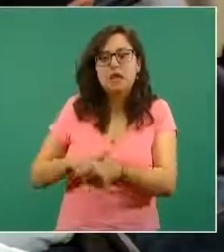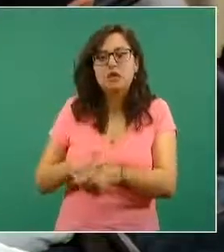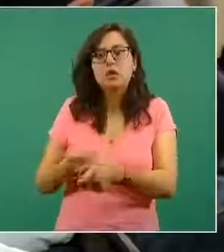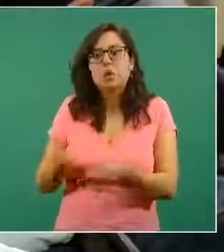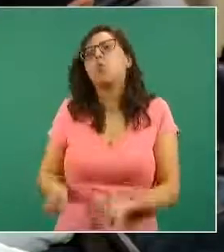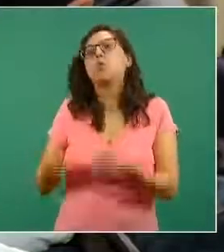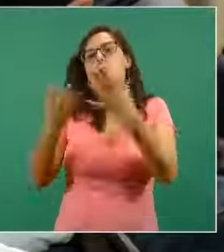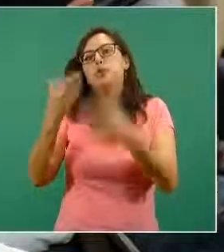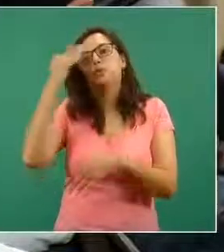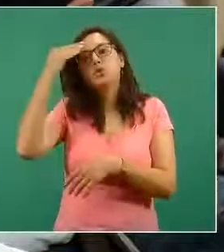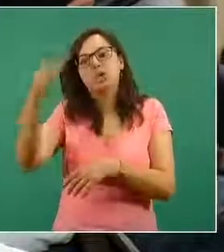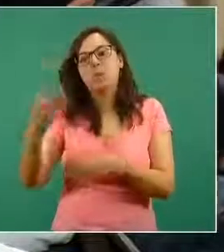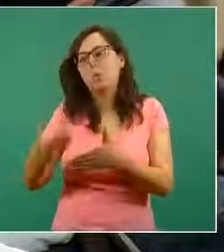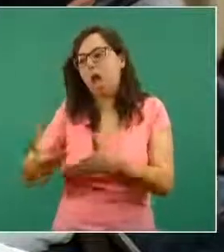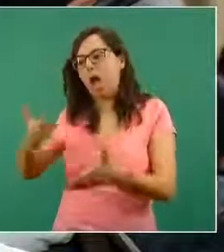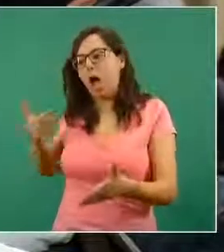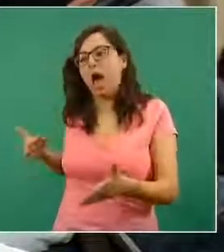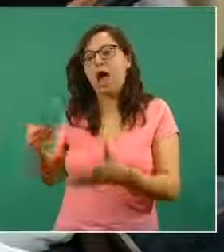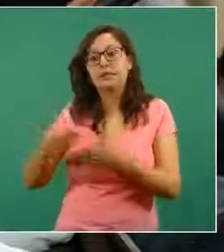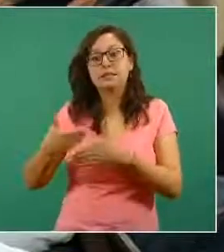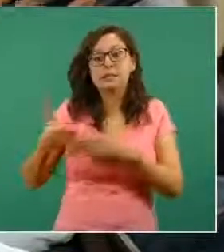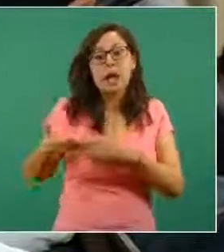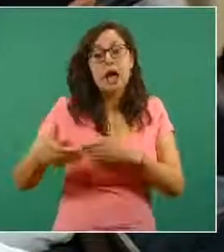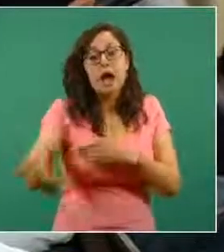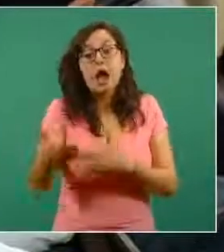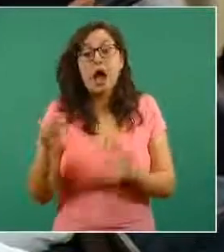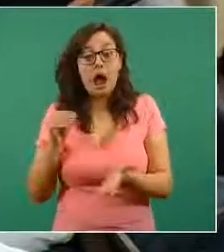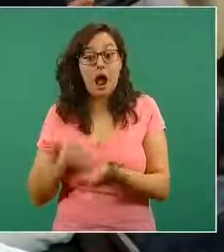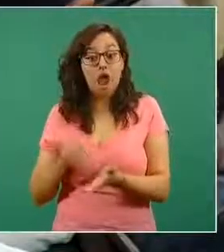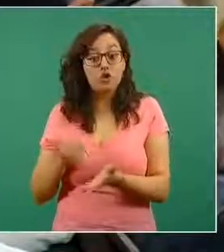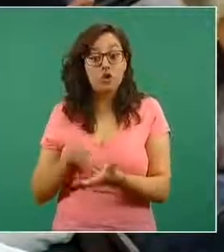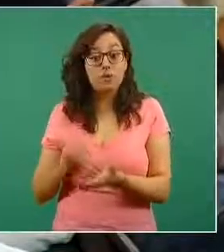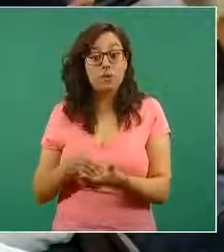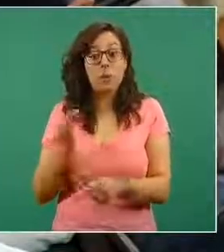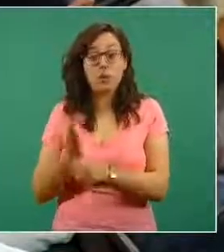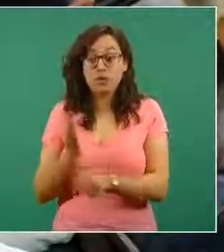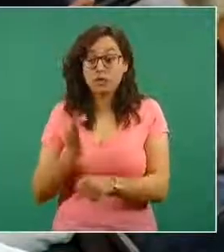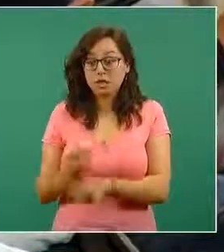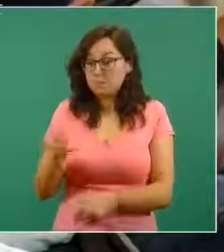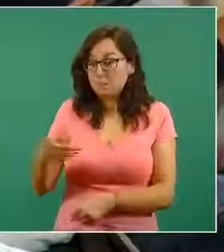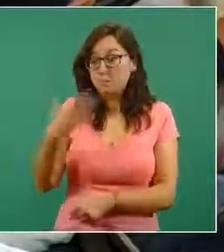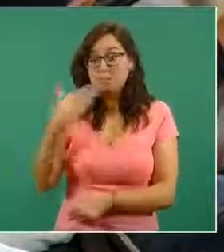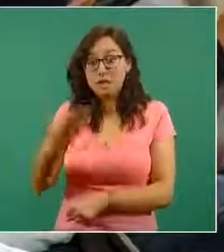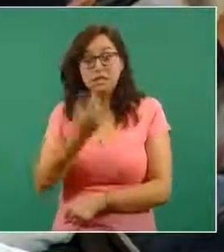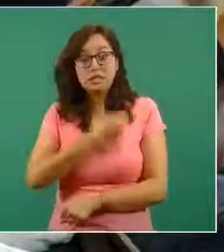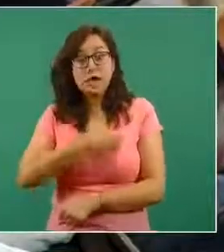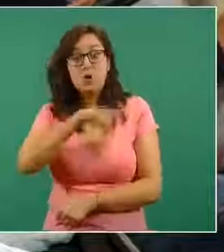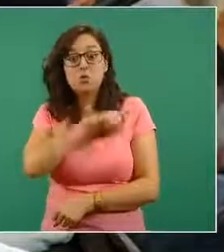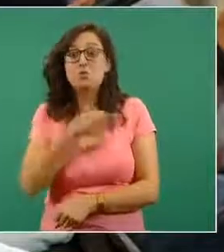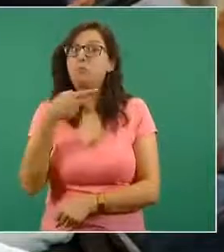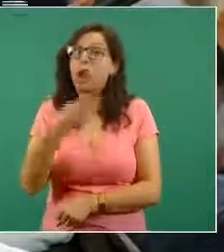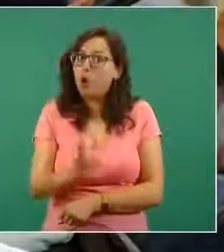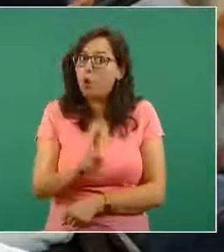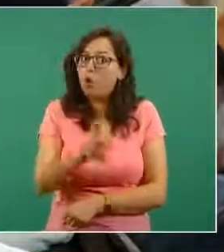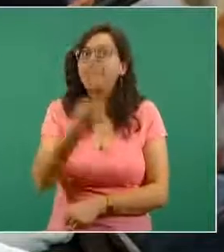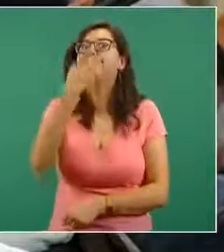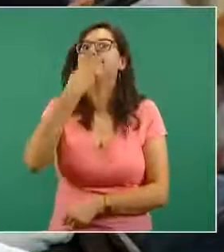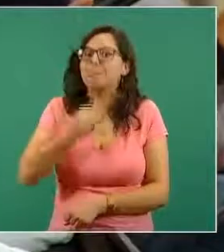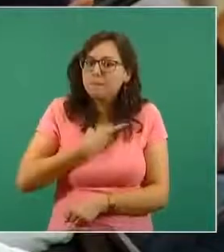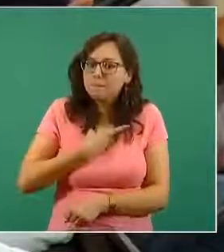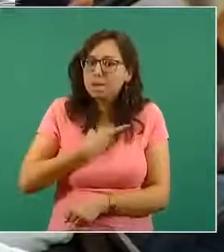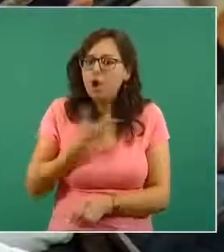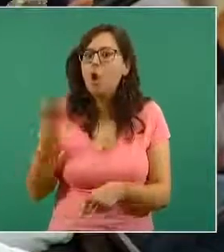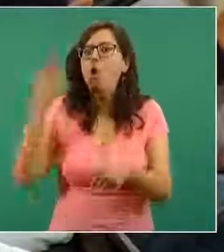hospitalizado, y bueno, si está ahorita, ya lo acaban de informar, está estable, pero por favor confírmenos cuántos días